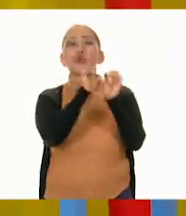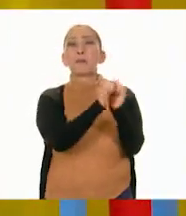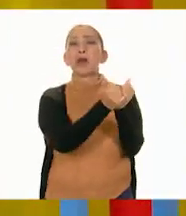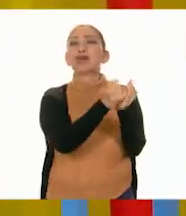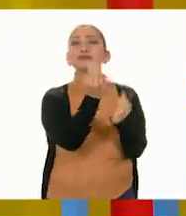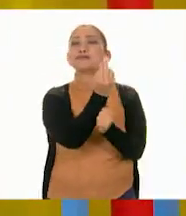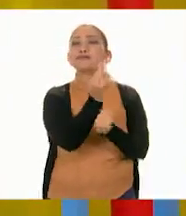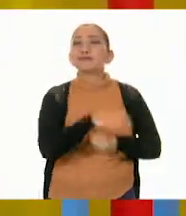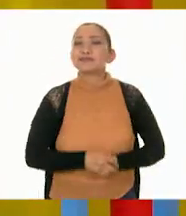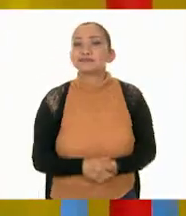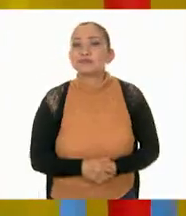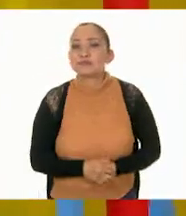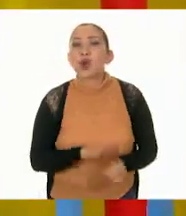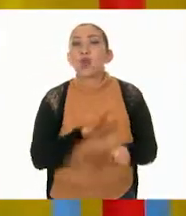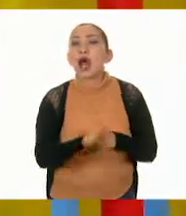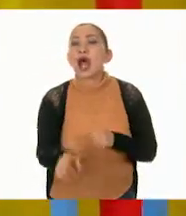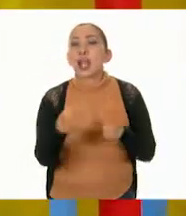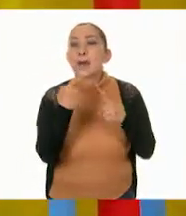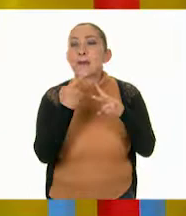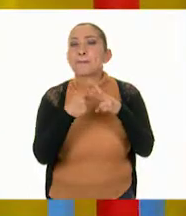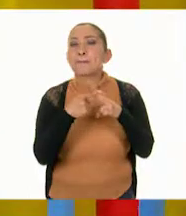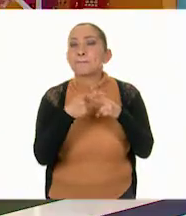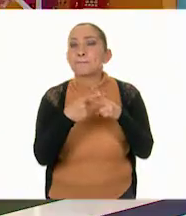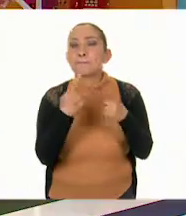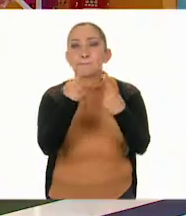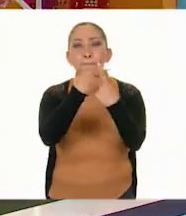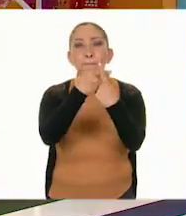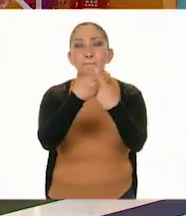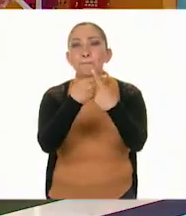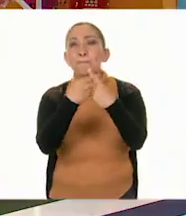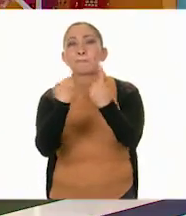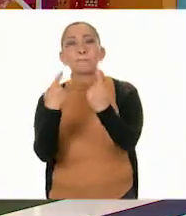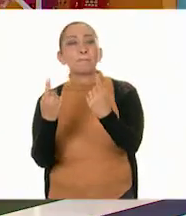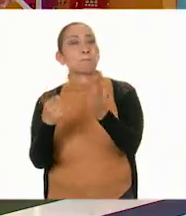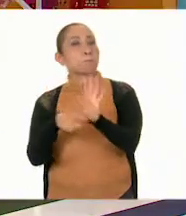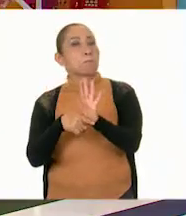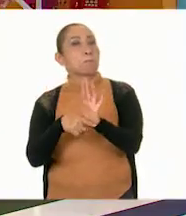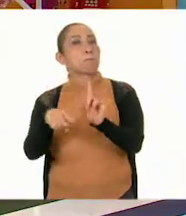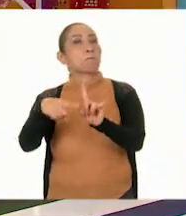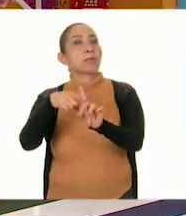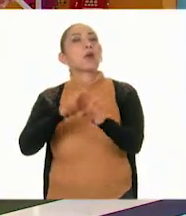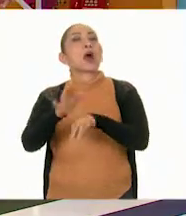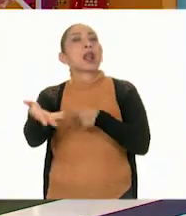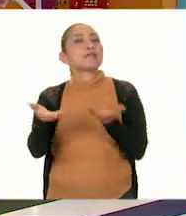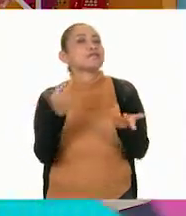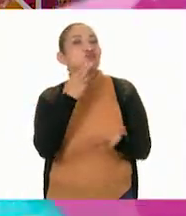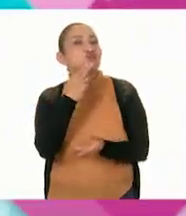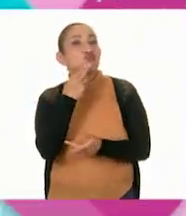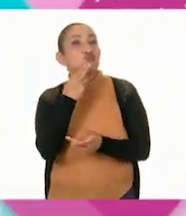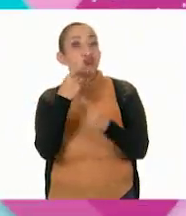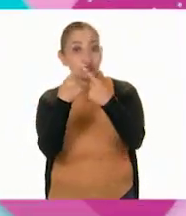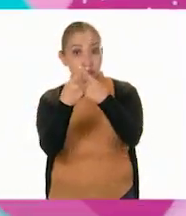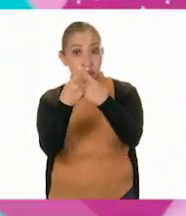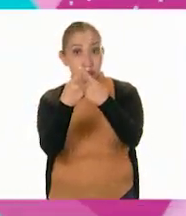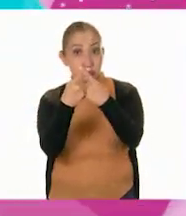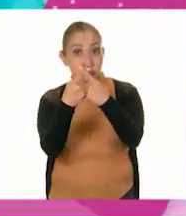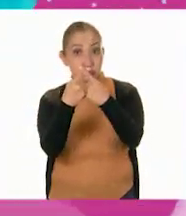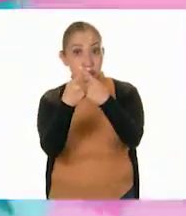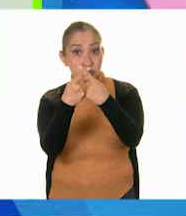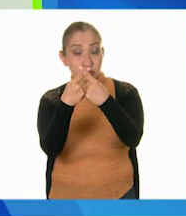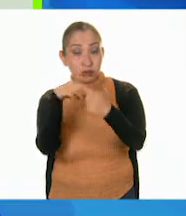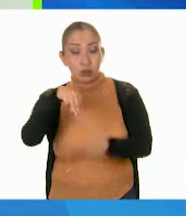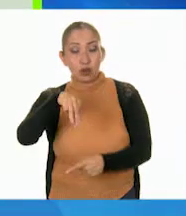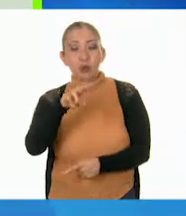Gloria? ¿Qué operación debemos utilizar aquí? ¿Qué operación resolvemos? ¿Cuál? ¿Multiplicación? ¿Podría